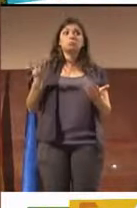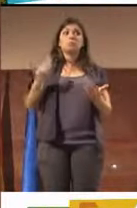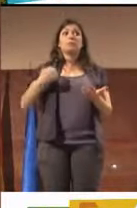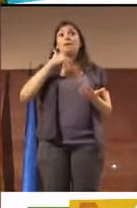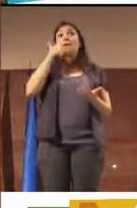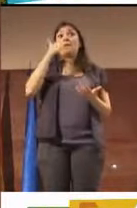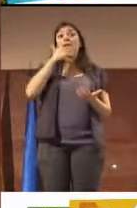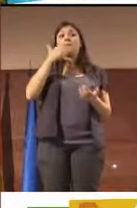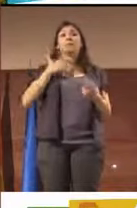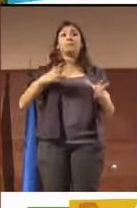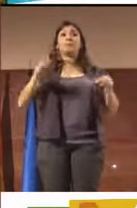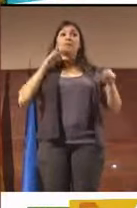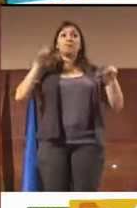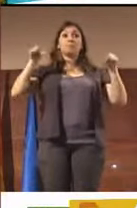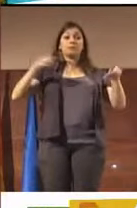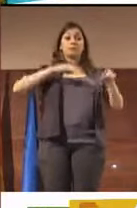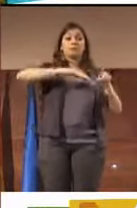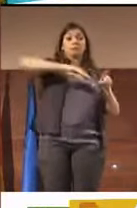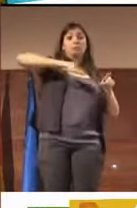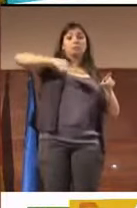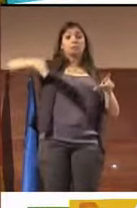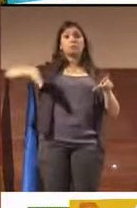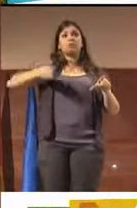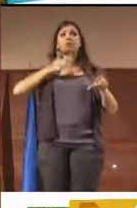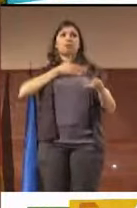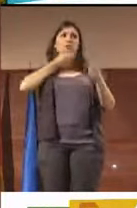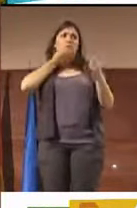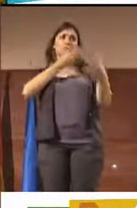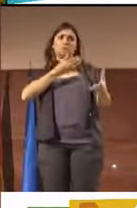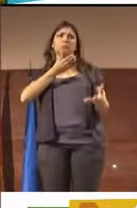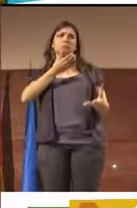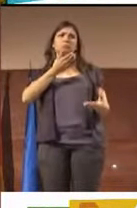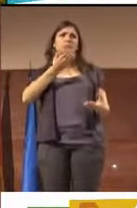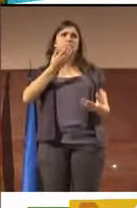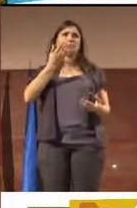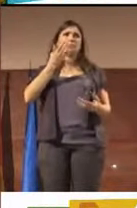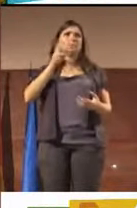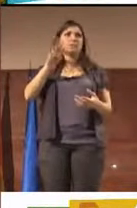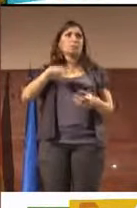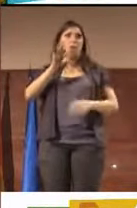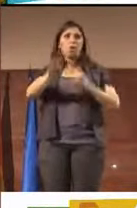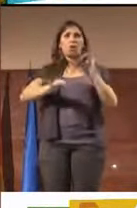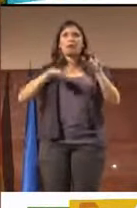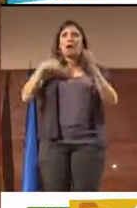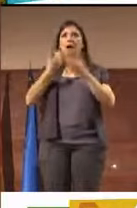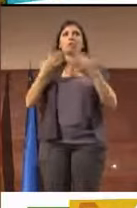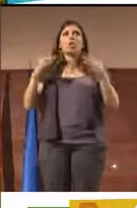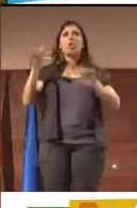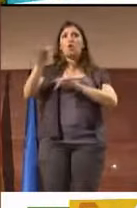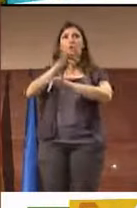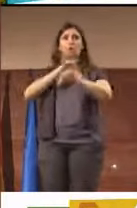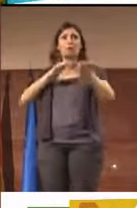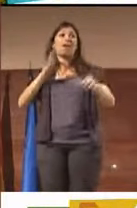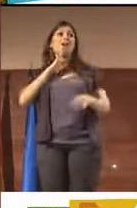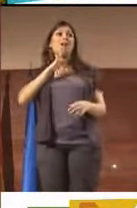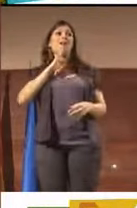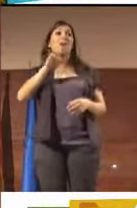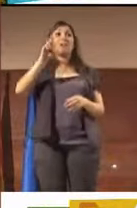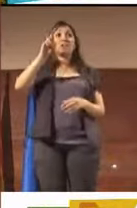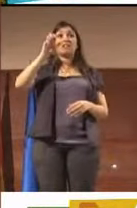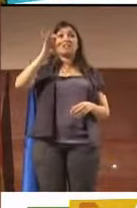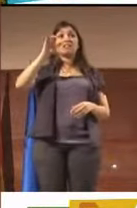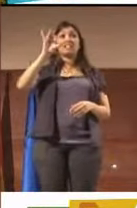con el tema de la escotadura, me gustaría aclarar que muchas veces es tema de organización y de colocación, y lo ha comentado Reyes